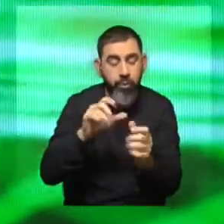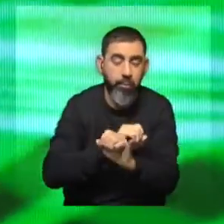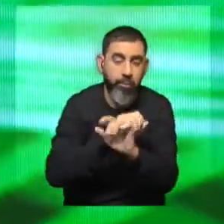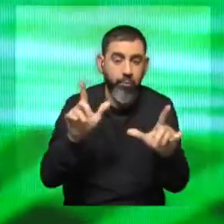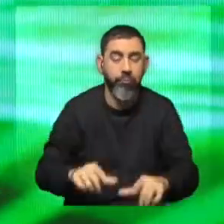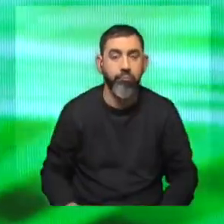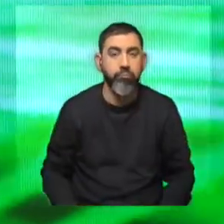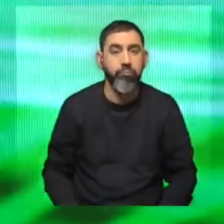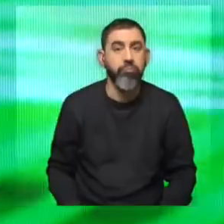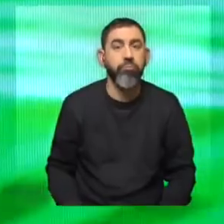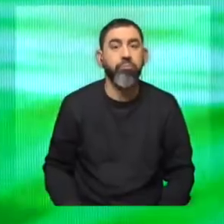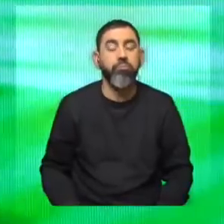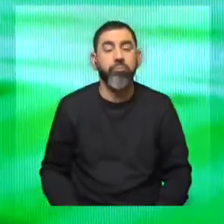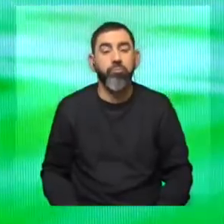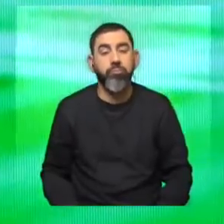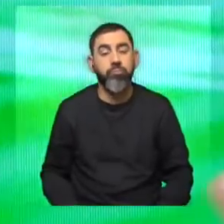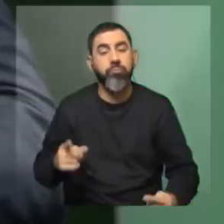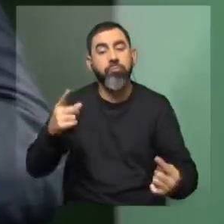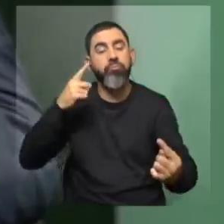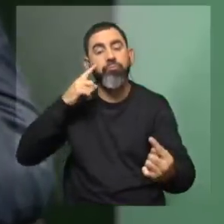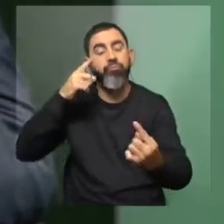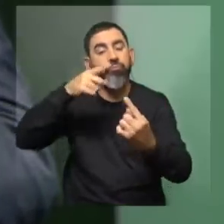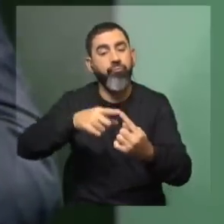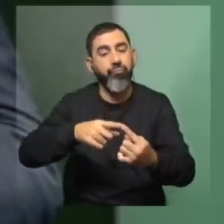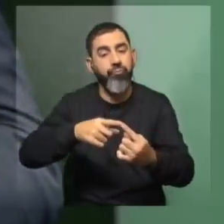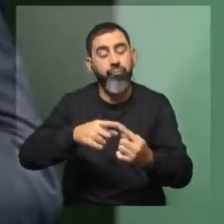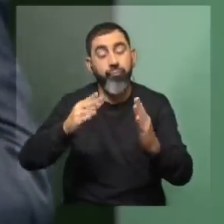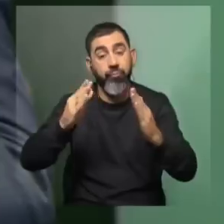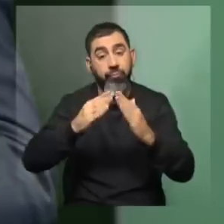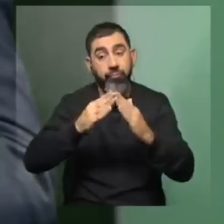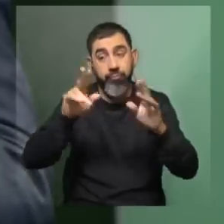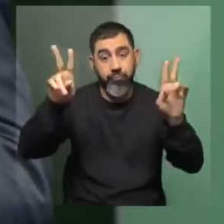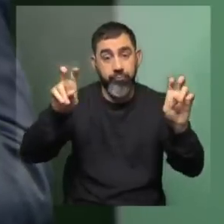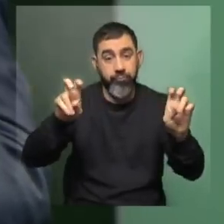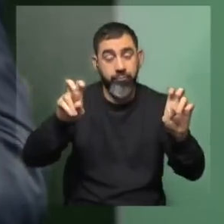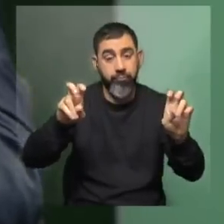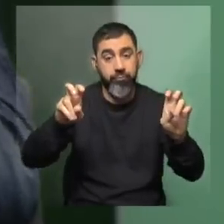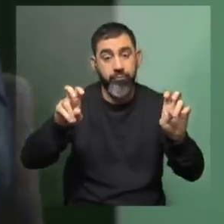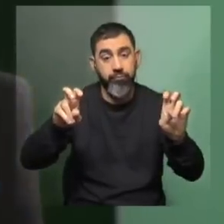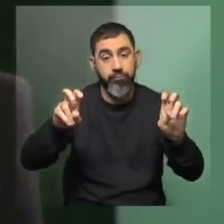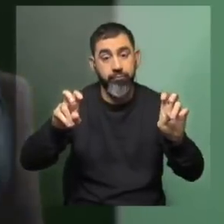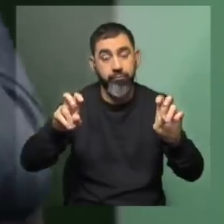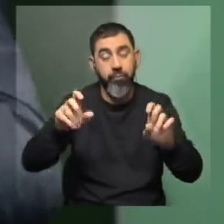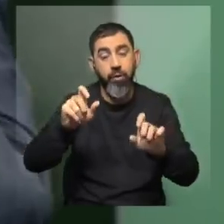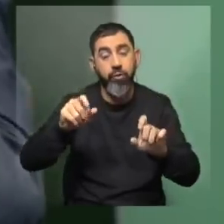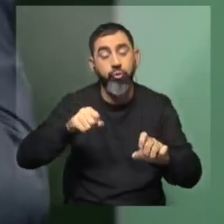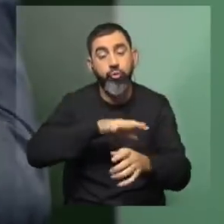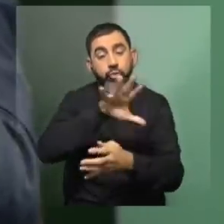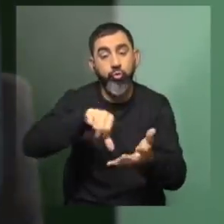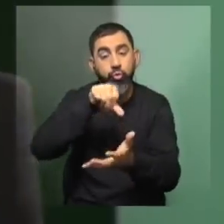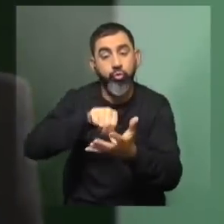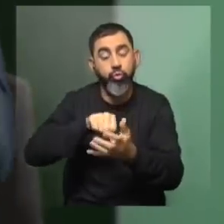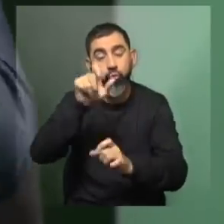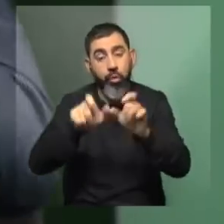la intervención Natalia uno de los de los objetivos de la casa es bueno la construcción de ciudadanía justamente no